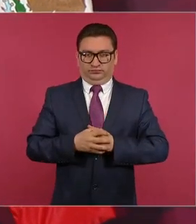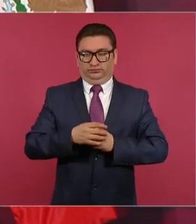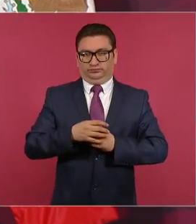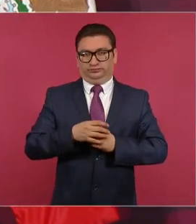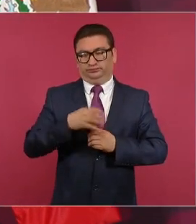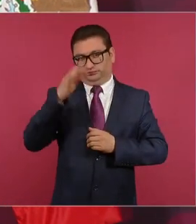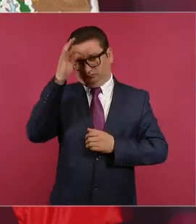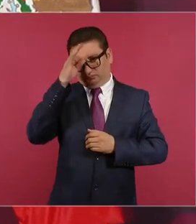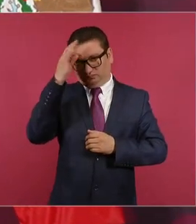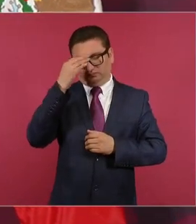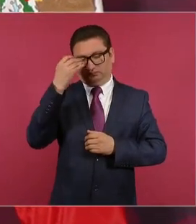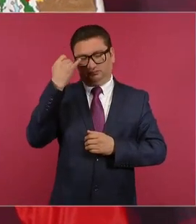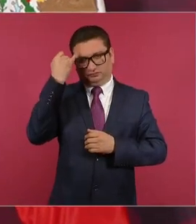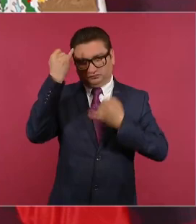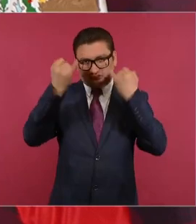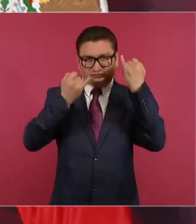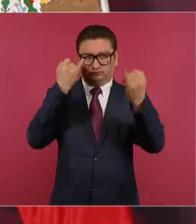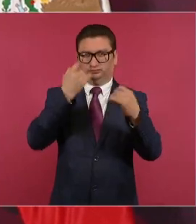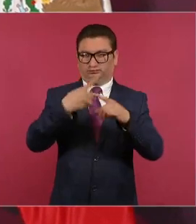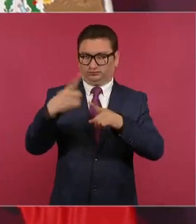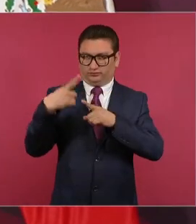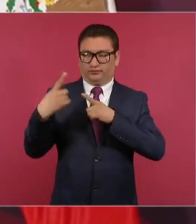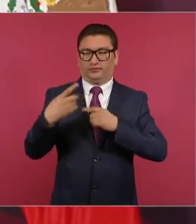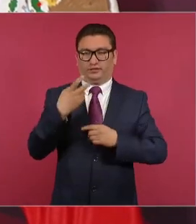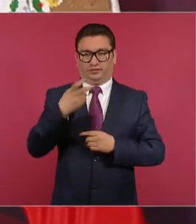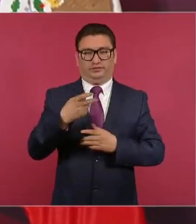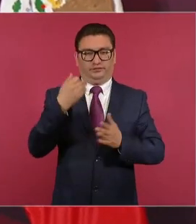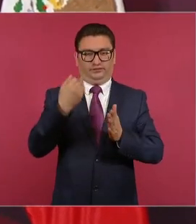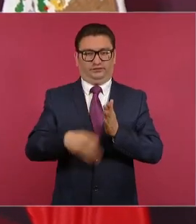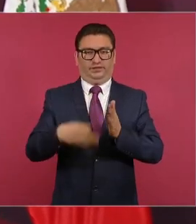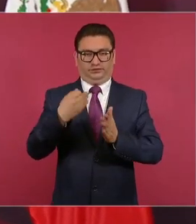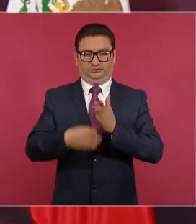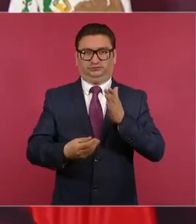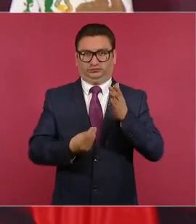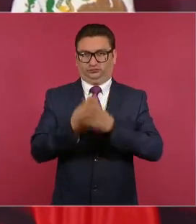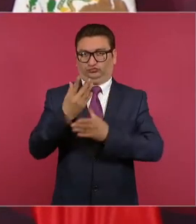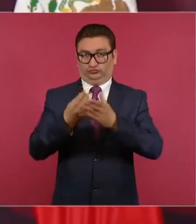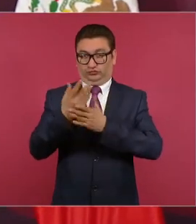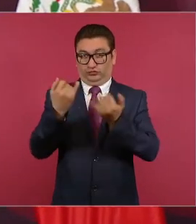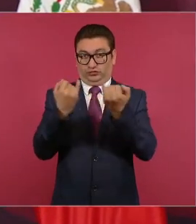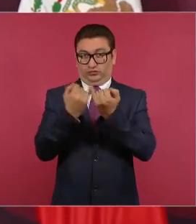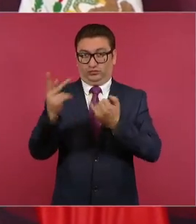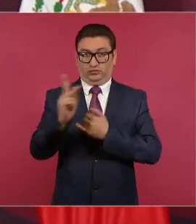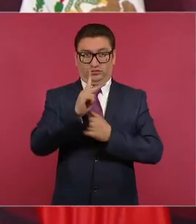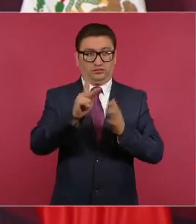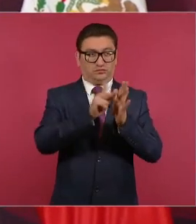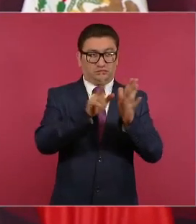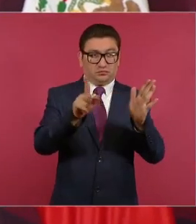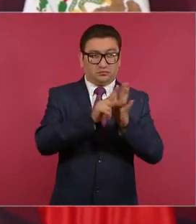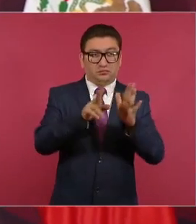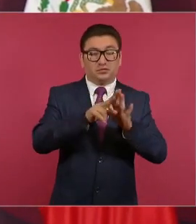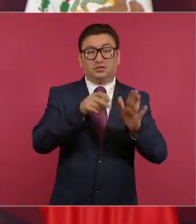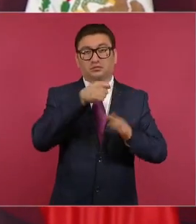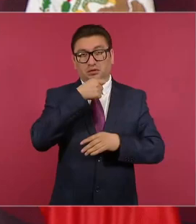intelectual, como hace falta la renovación en el periodismo, que ahí no es